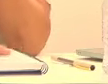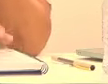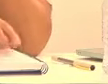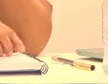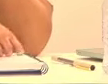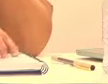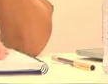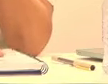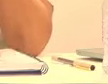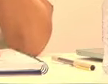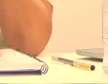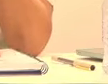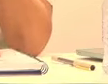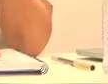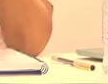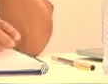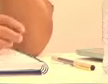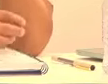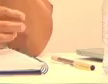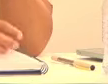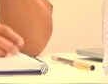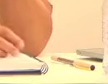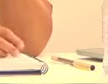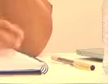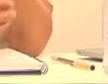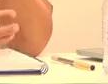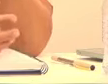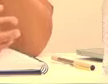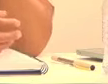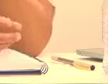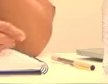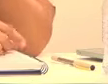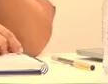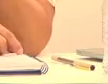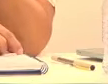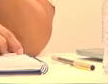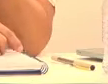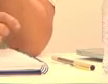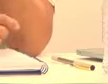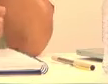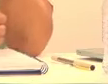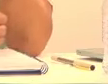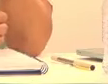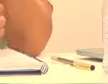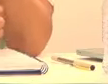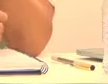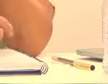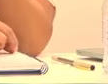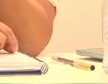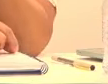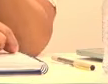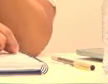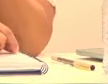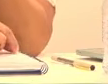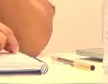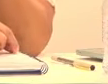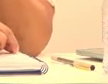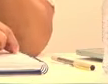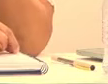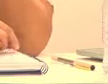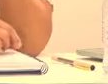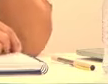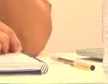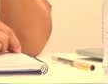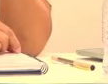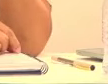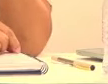dado una prórroga más, pero en estos 8 meses tenemos que demostrar. Y digo tenemos porque esta no es una tarea solo de la doctora